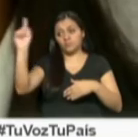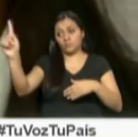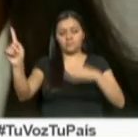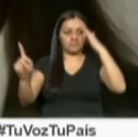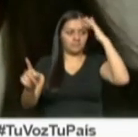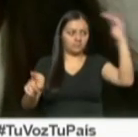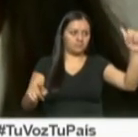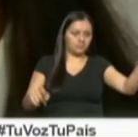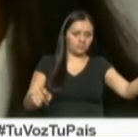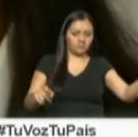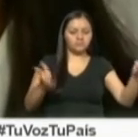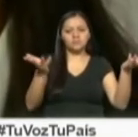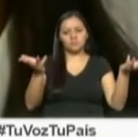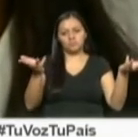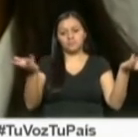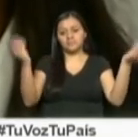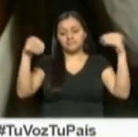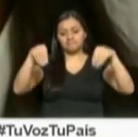que sobre todo